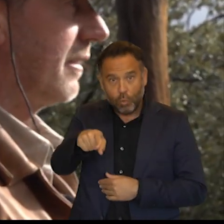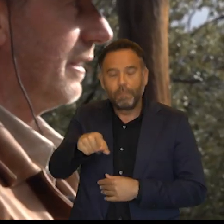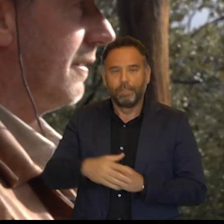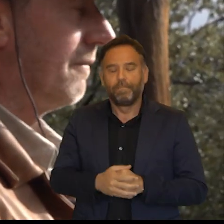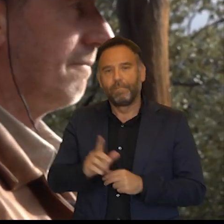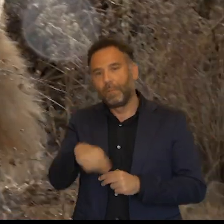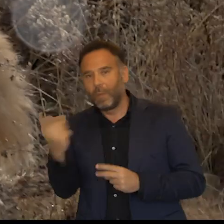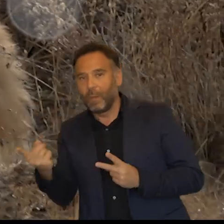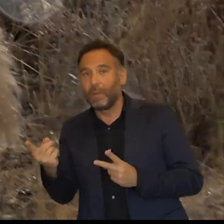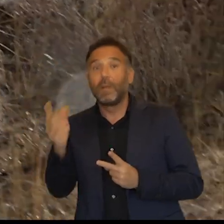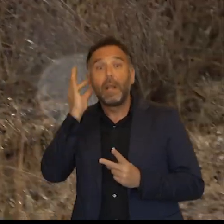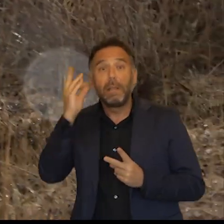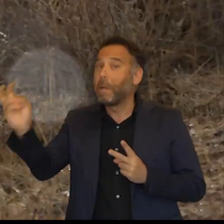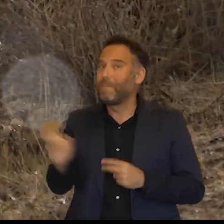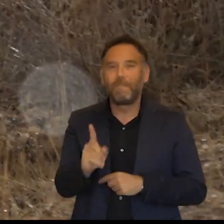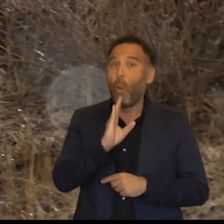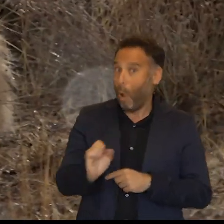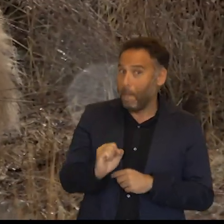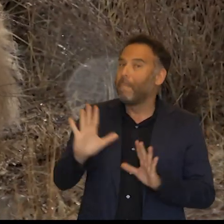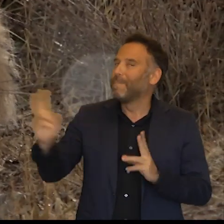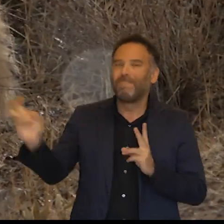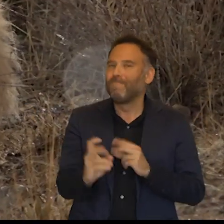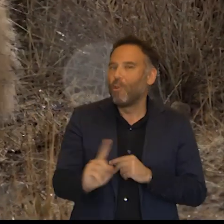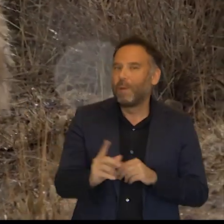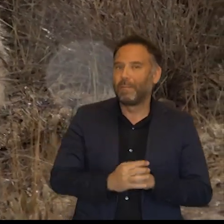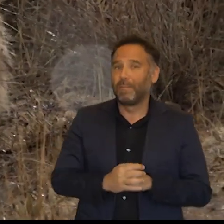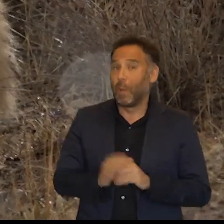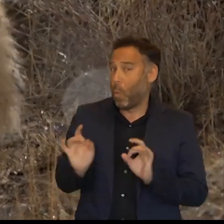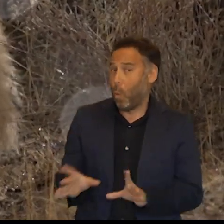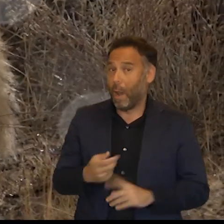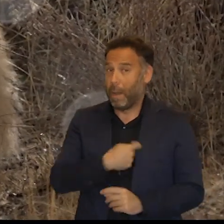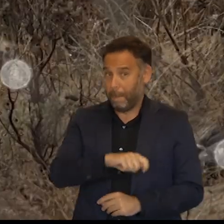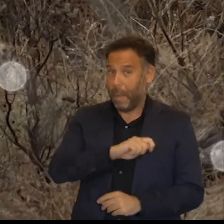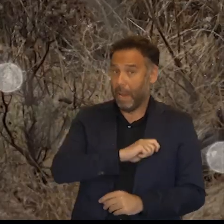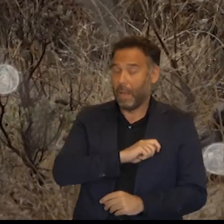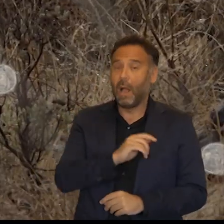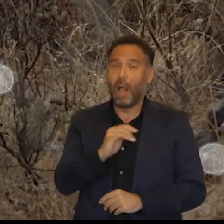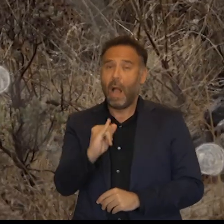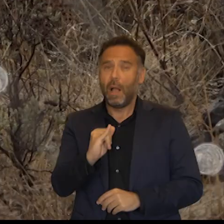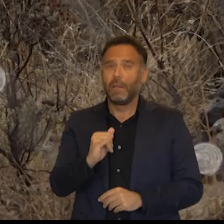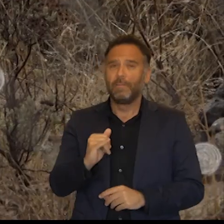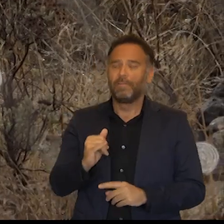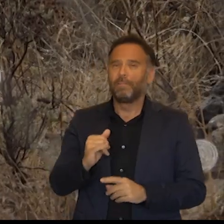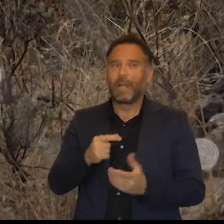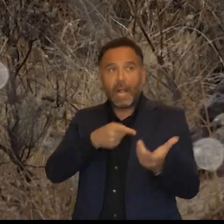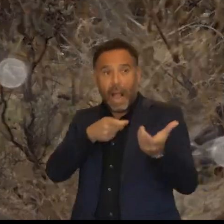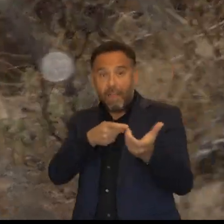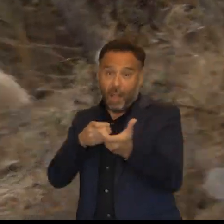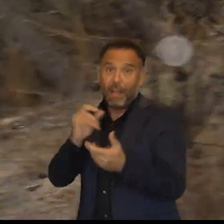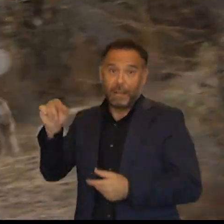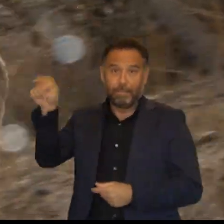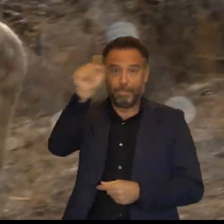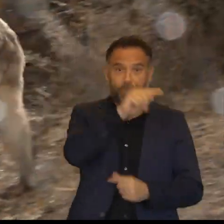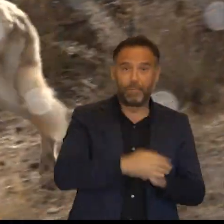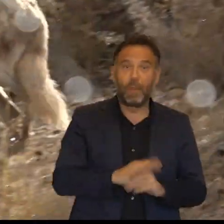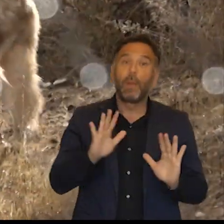viene, es y que. La guapa no viene. ¿No? Como aquí en España tenemos una gran presión de caza, tenemos aquí, lógicamente, los